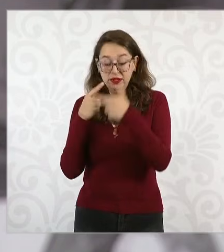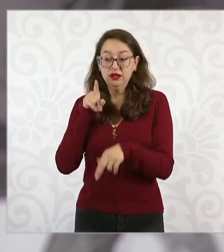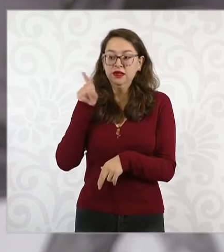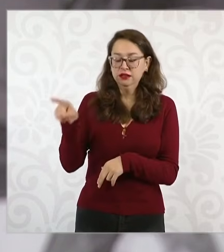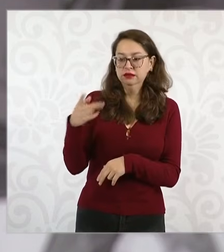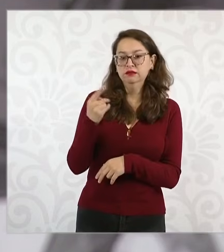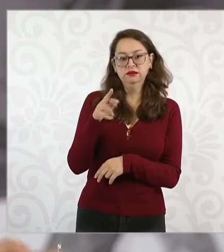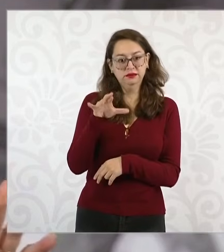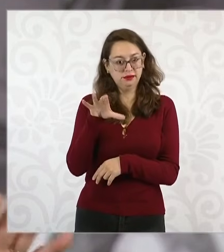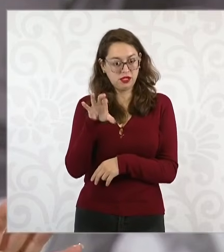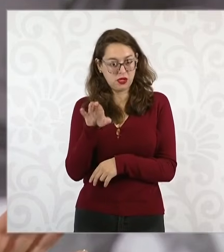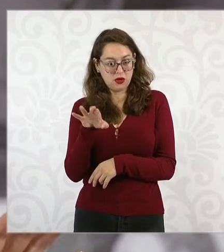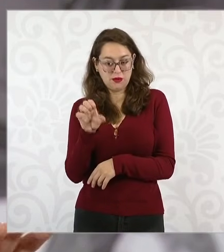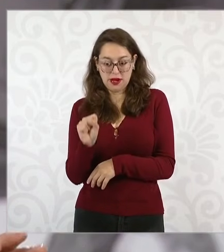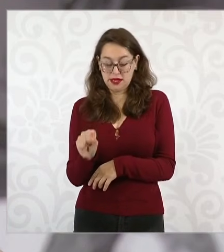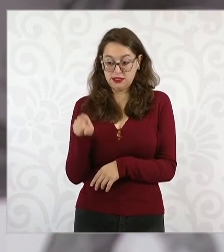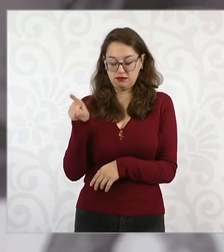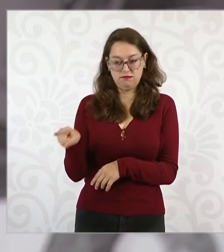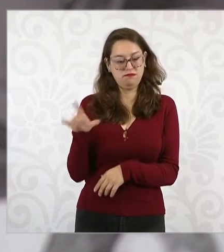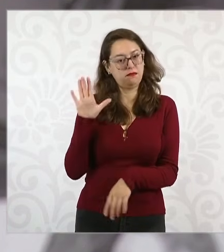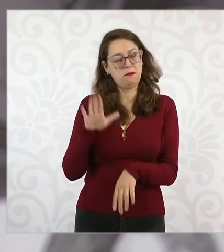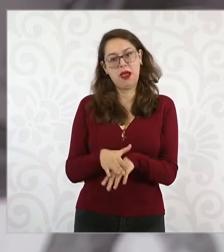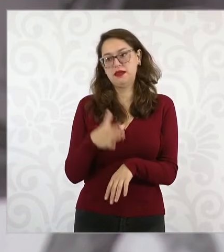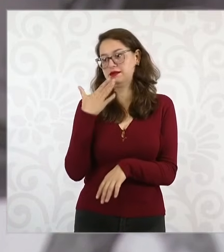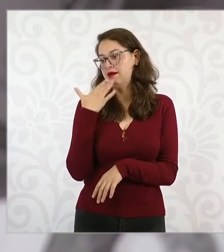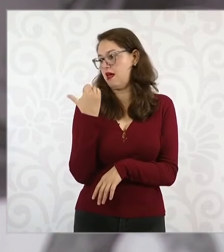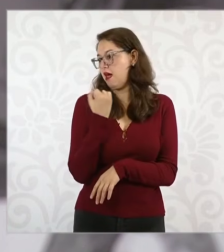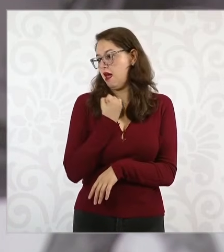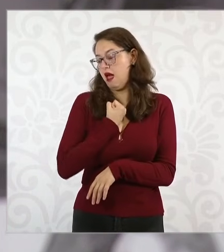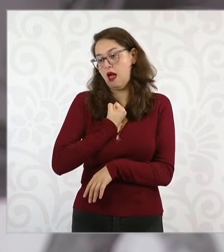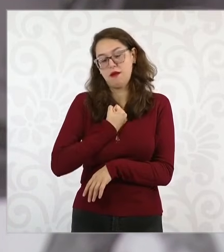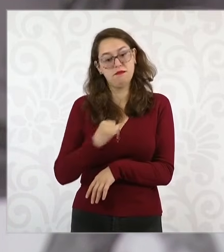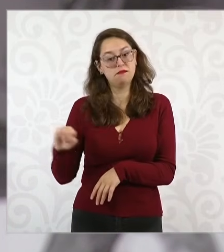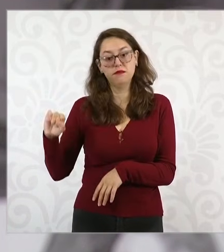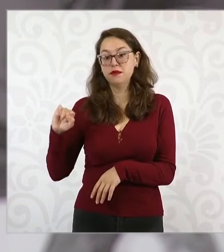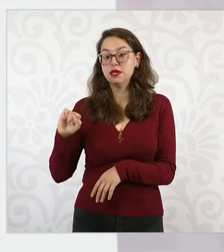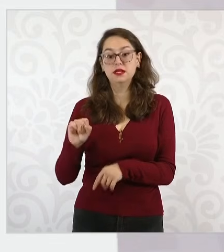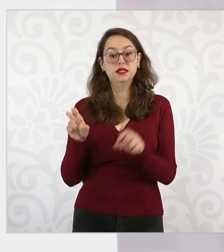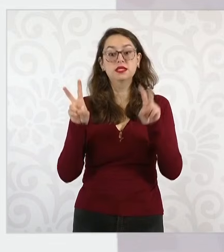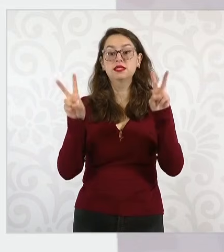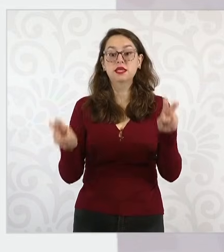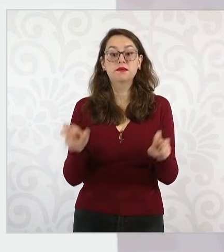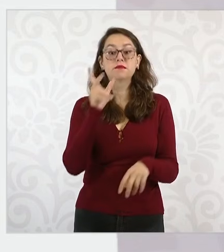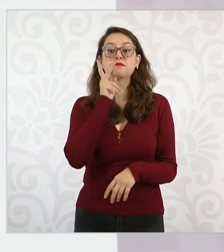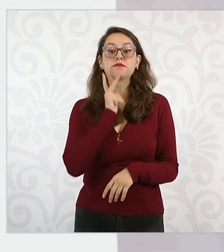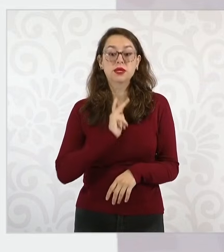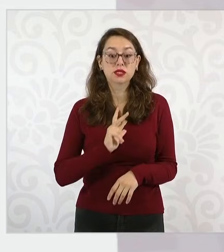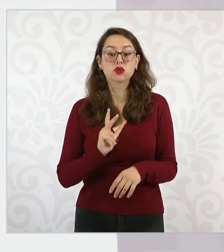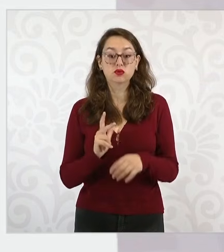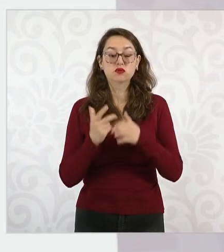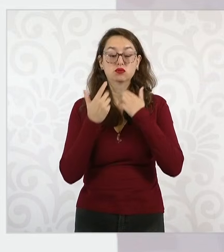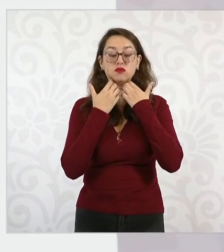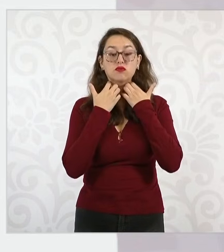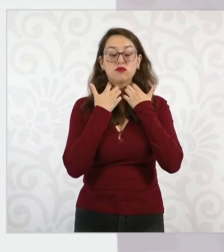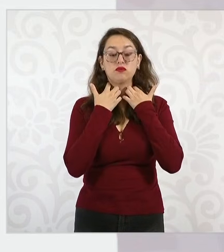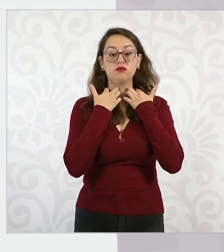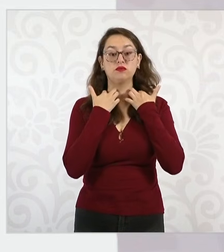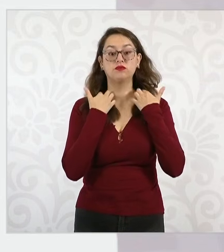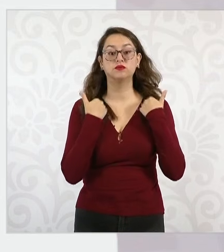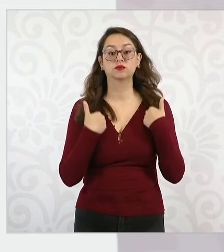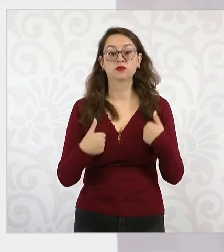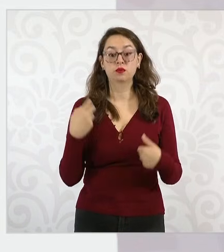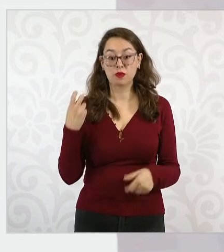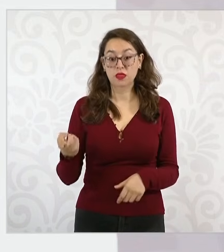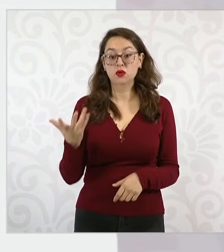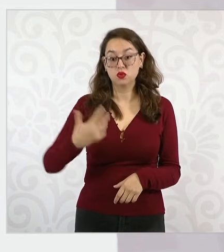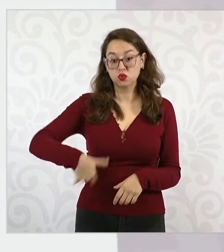desarrollado pues la mejor empresa que ha desarrollado estas técnicas hasta ahora de todo el mundo es Petrobras, estas